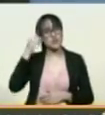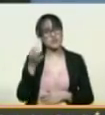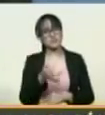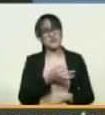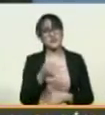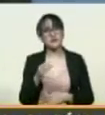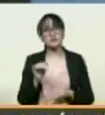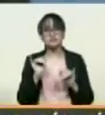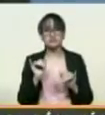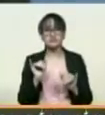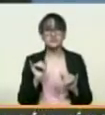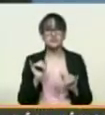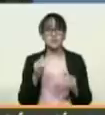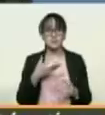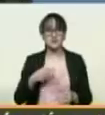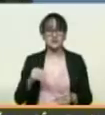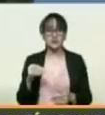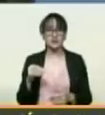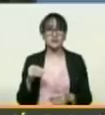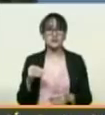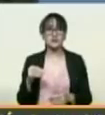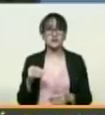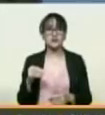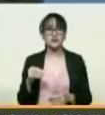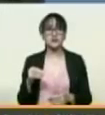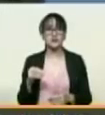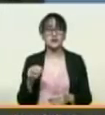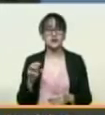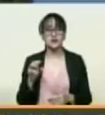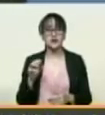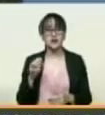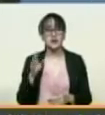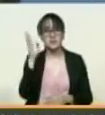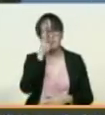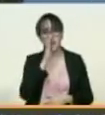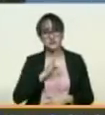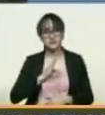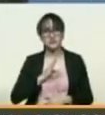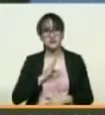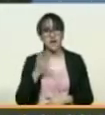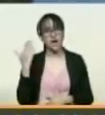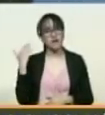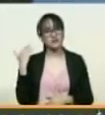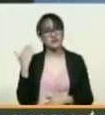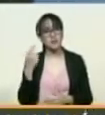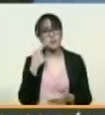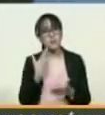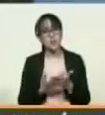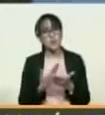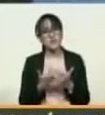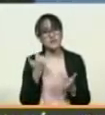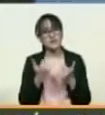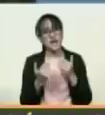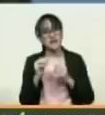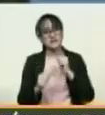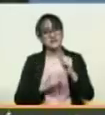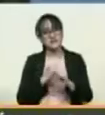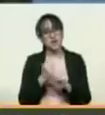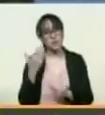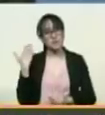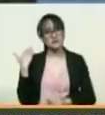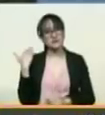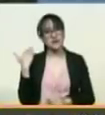fue precisamente el presidente Fernando Henrique Cardoso del Brasil, que proponía a finales del siglo pasado la